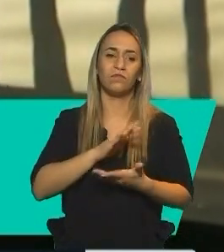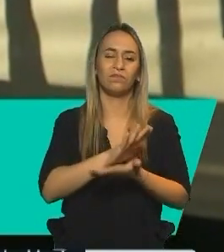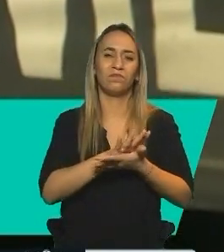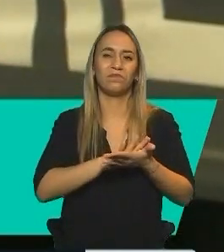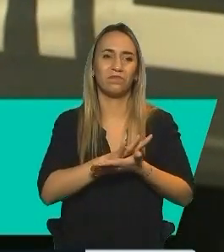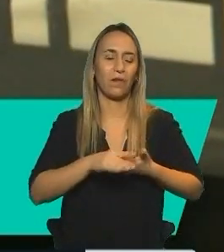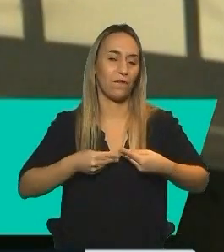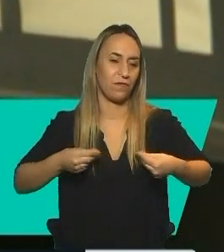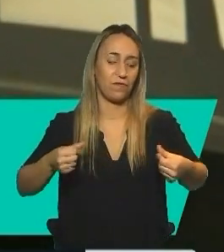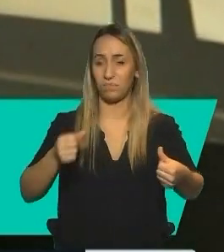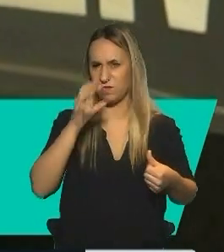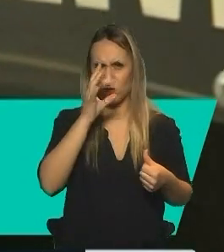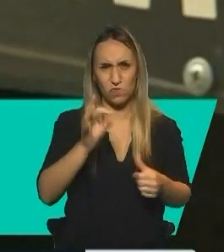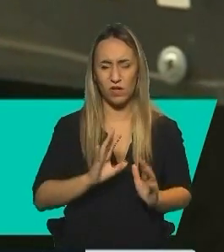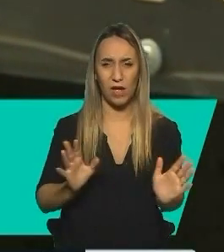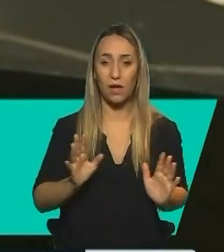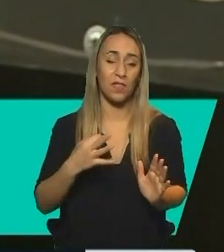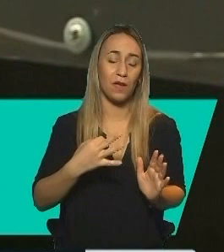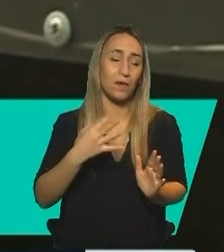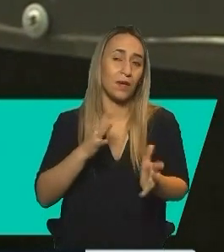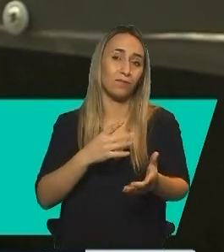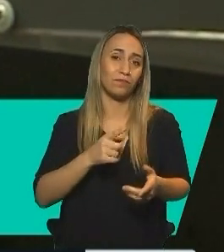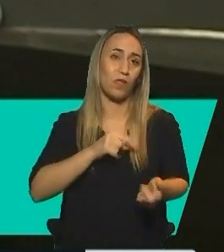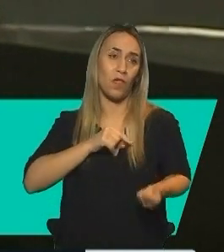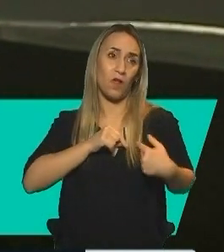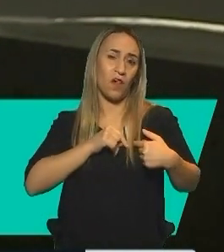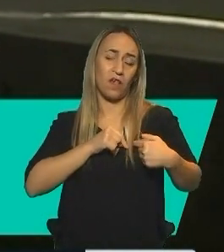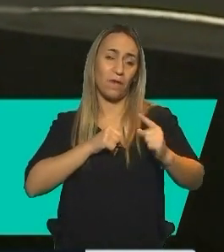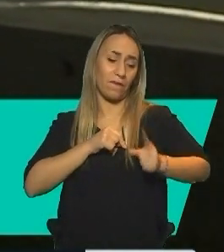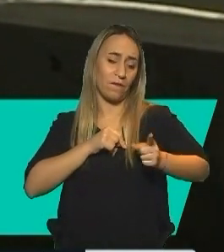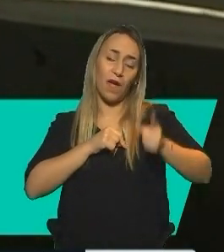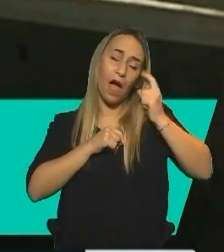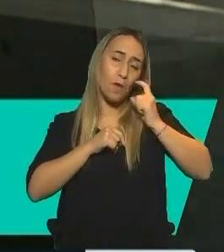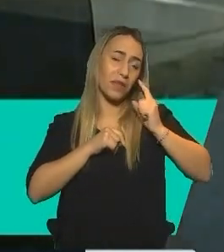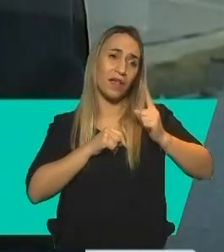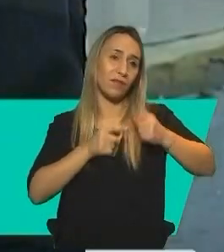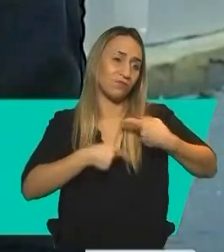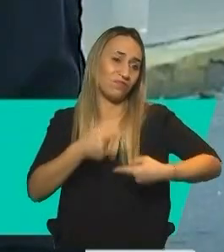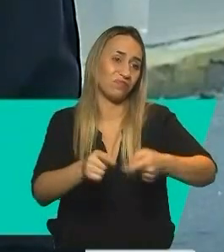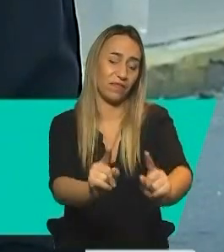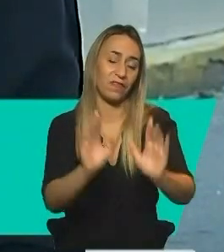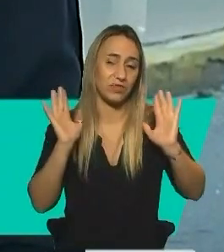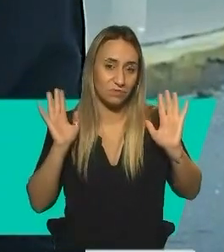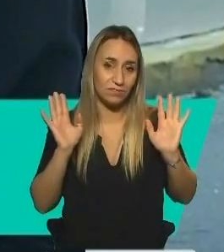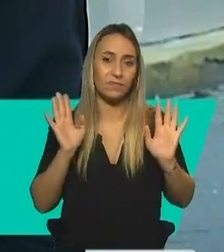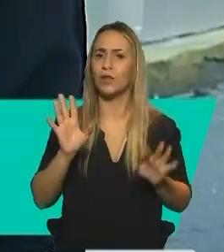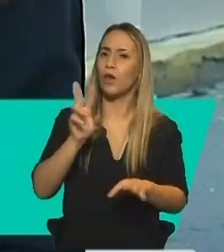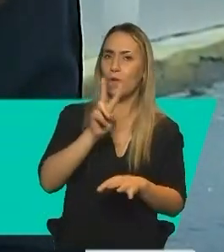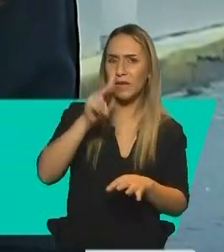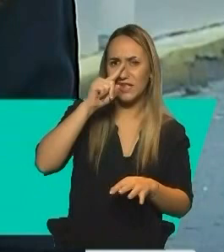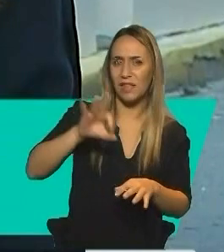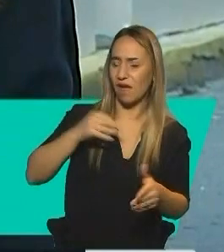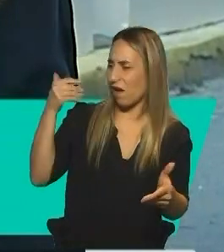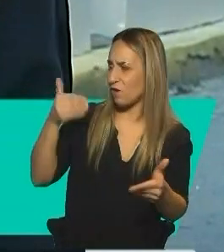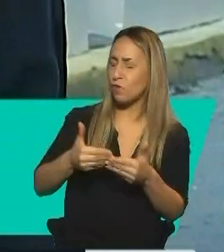con eso y aprender a llevarlo. Y son 27 años, es mucho tiempo, y el dolor